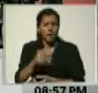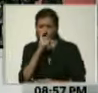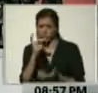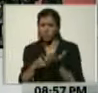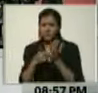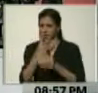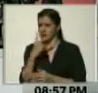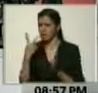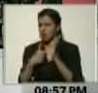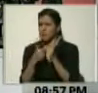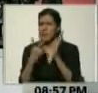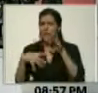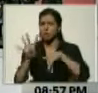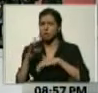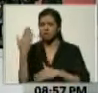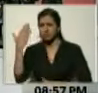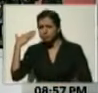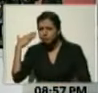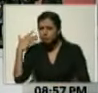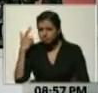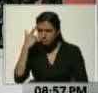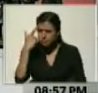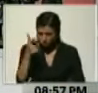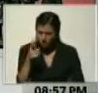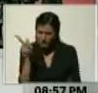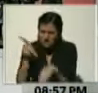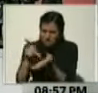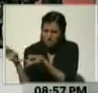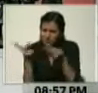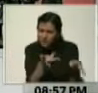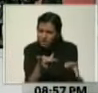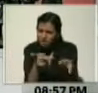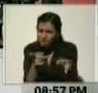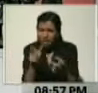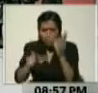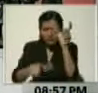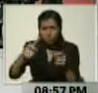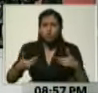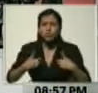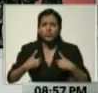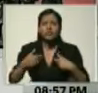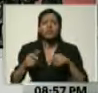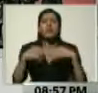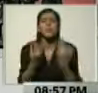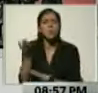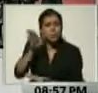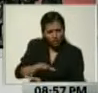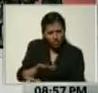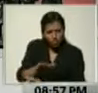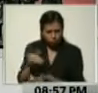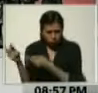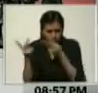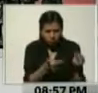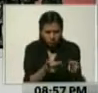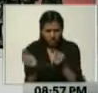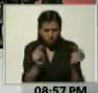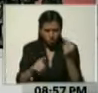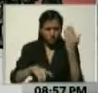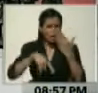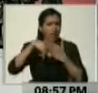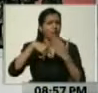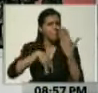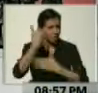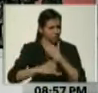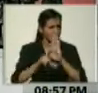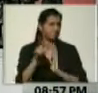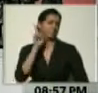Hermanos del Comité de Víctimas de la Guarimba, ¿ustedes lo hicieron, participaron en algún foro con esta gente para discutir esta ley? Son coberos y mentirosos,